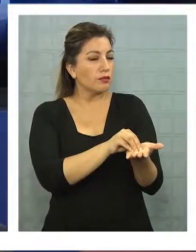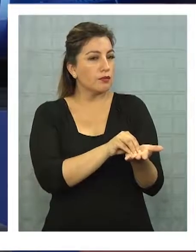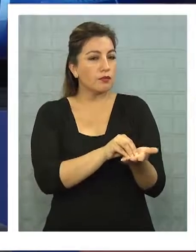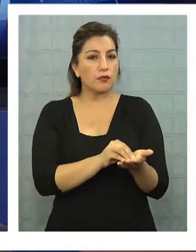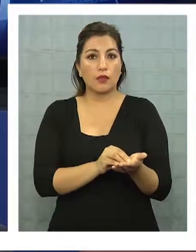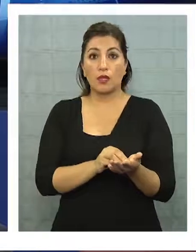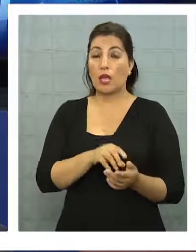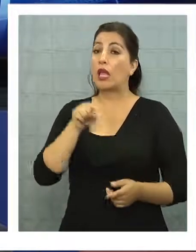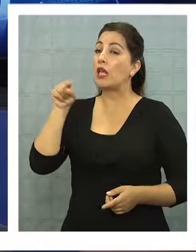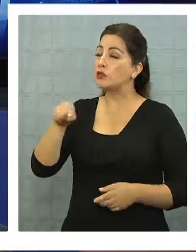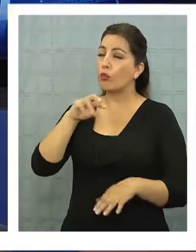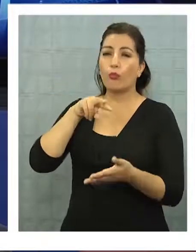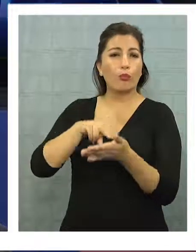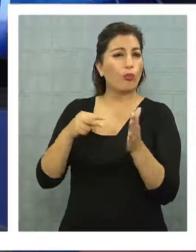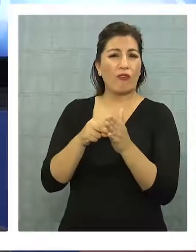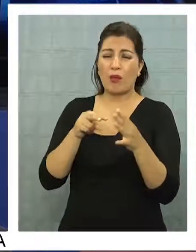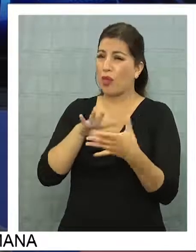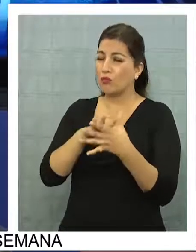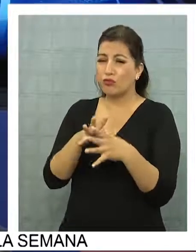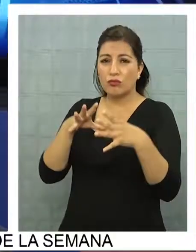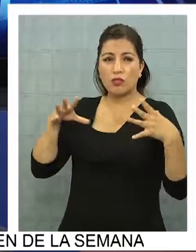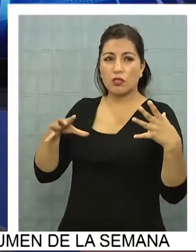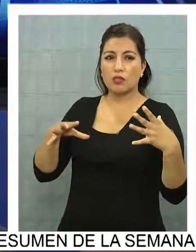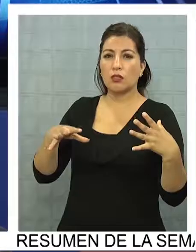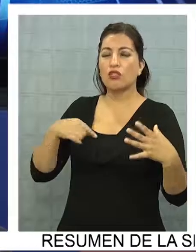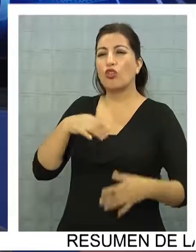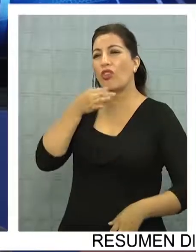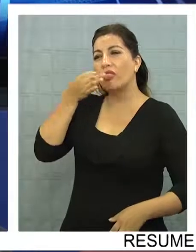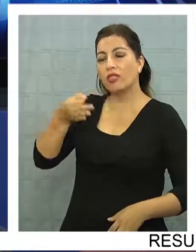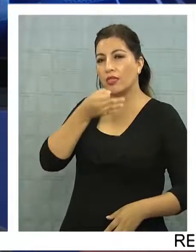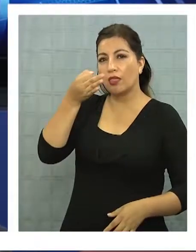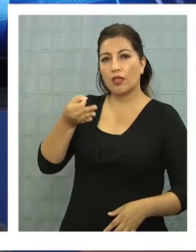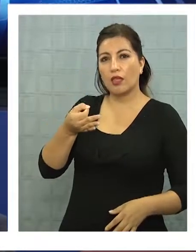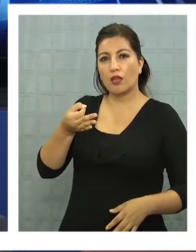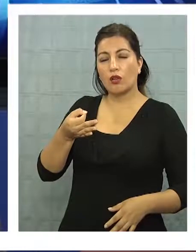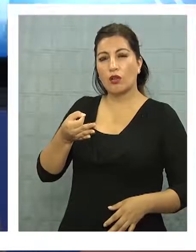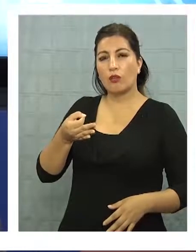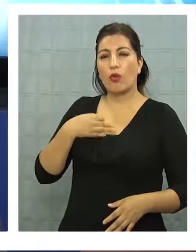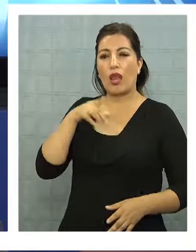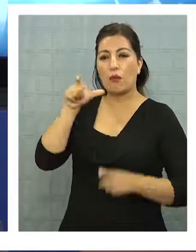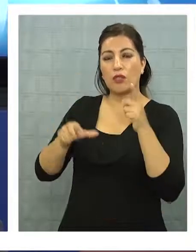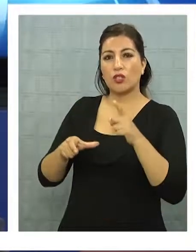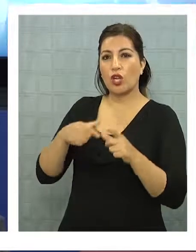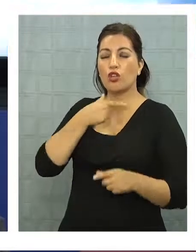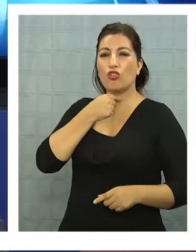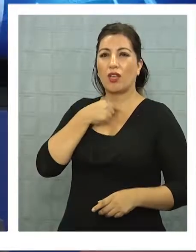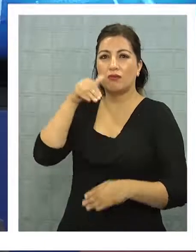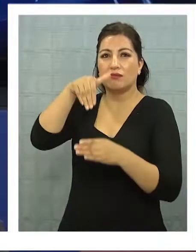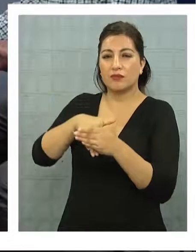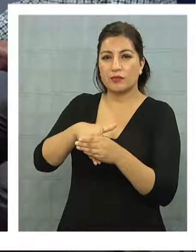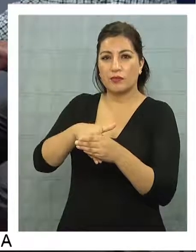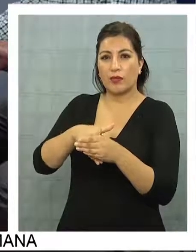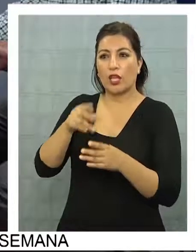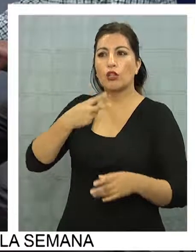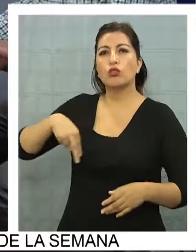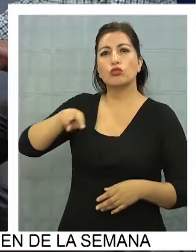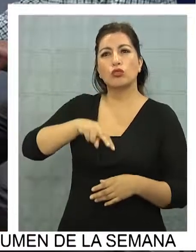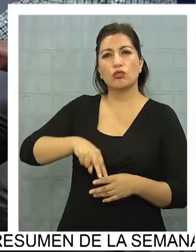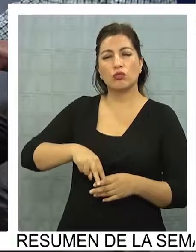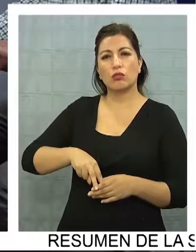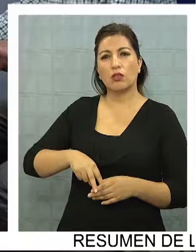el año fue grande, como usted dice, porque yo no hablaría tanto de la macroabstención, por así decirlo. Incribimos como